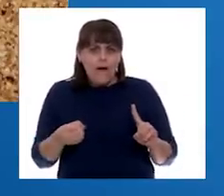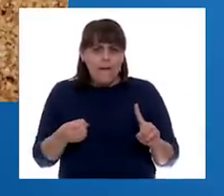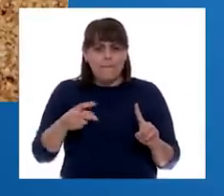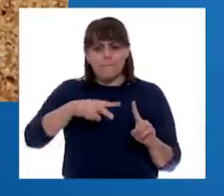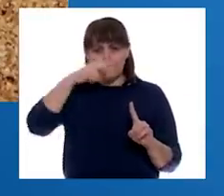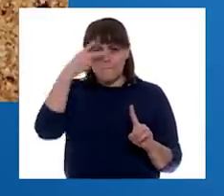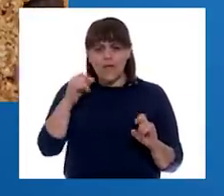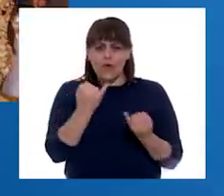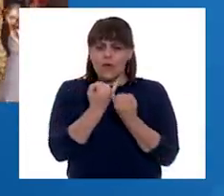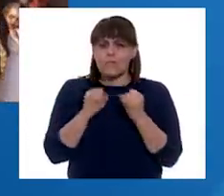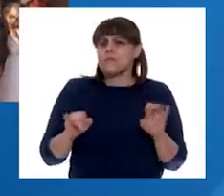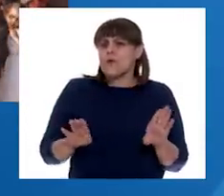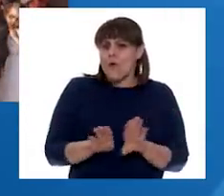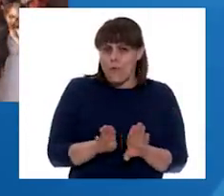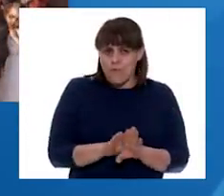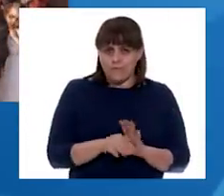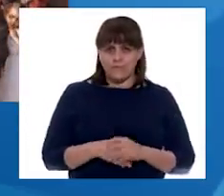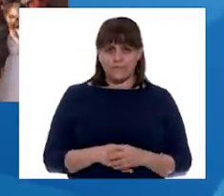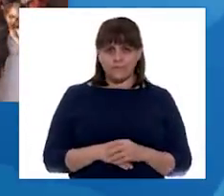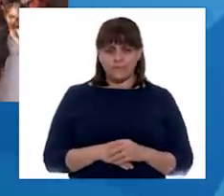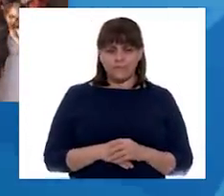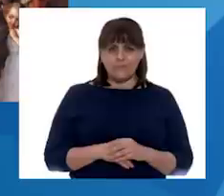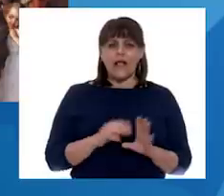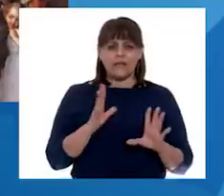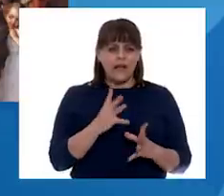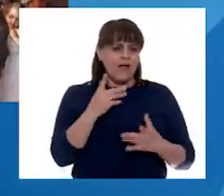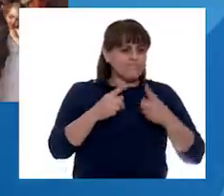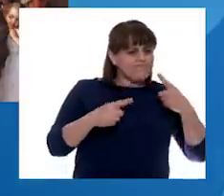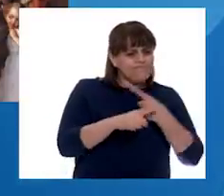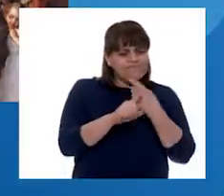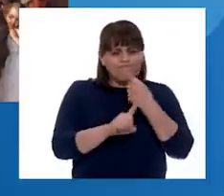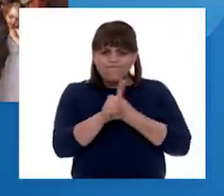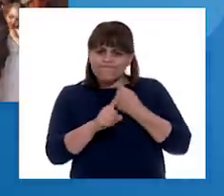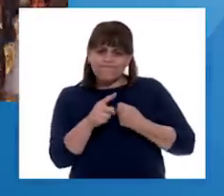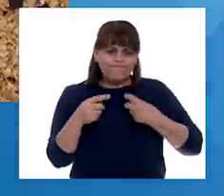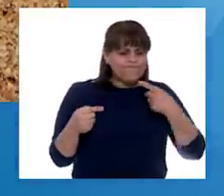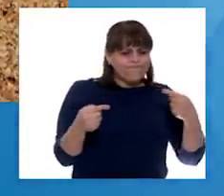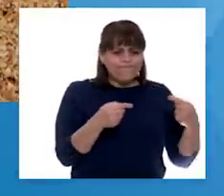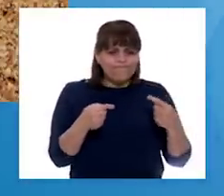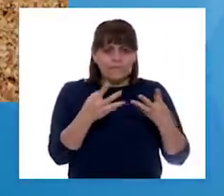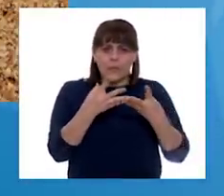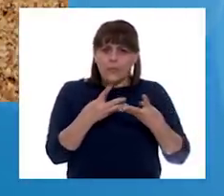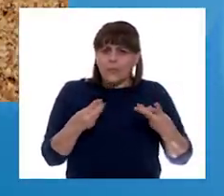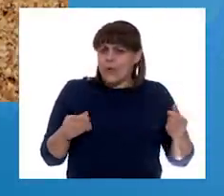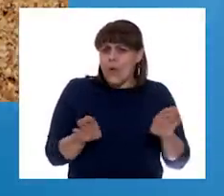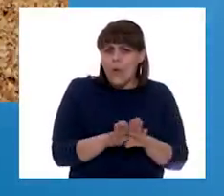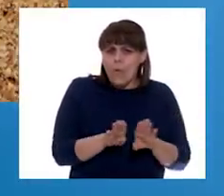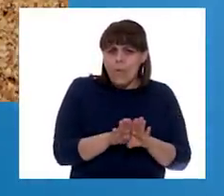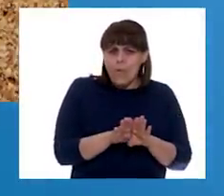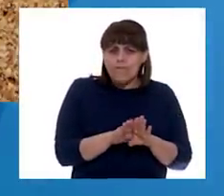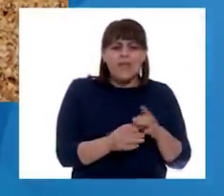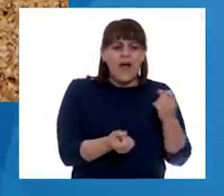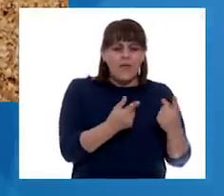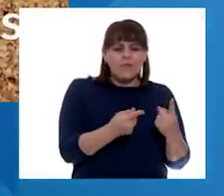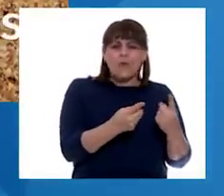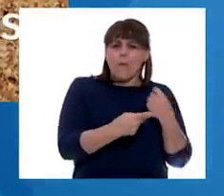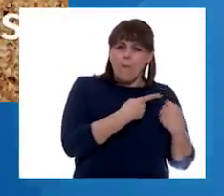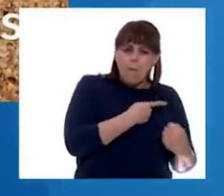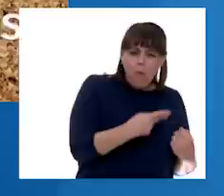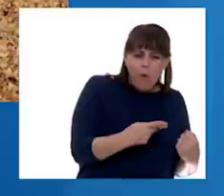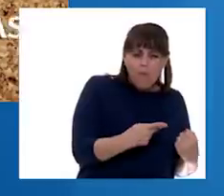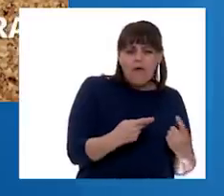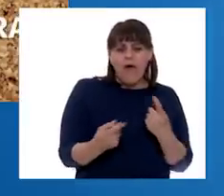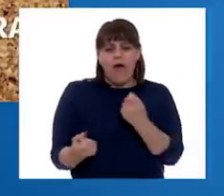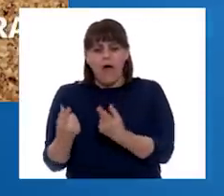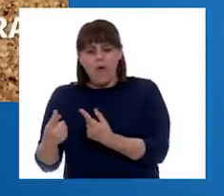Con la conclusión del conflicto, las expectativas de la nación se dividían básicamente en 2 perspectivas. Los menos favorecidos, criollos del